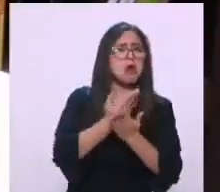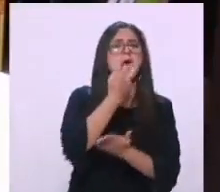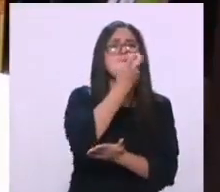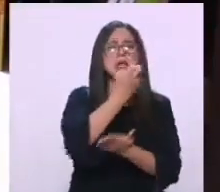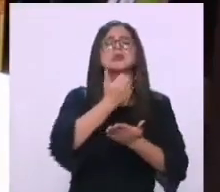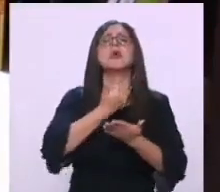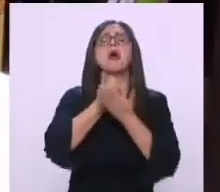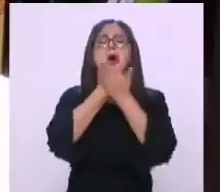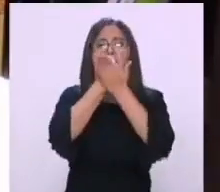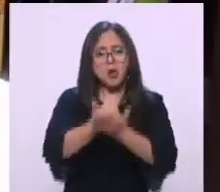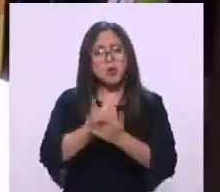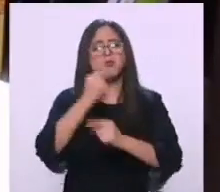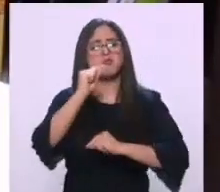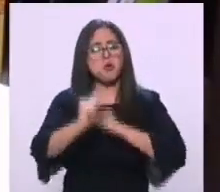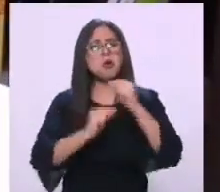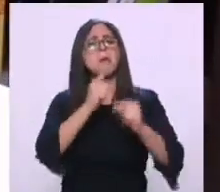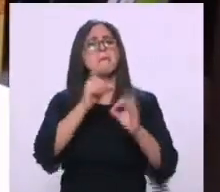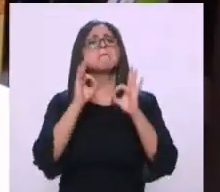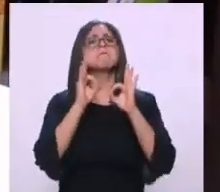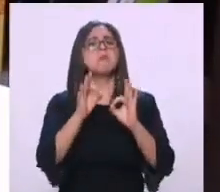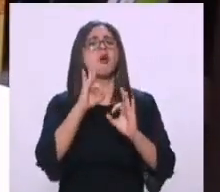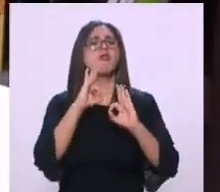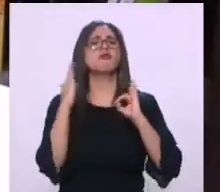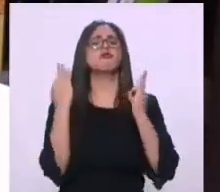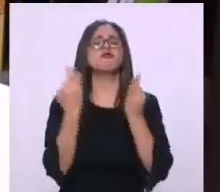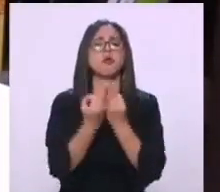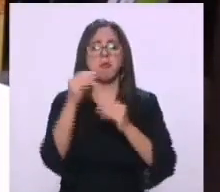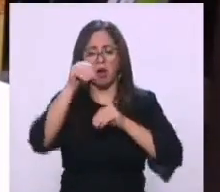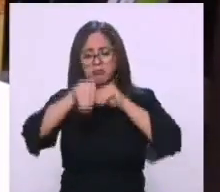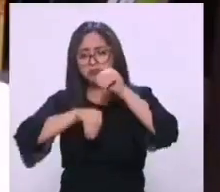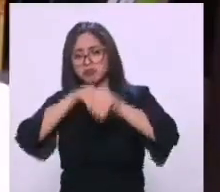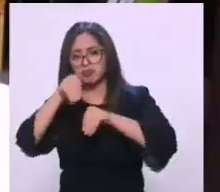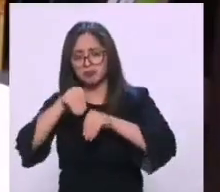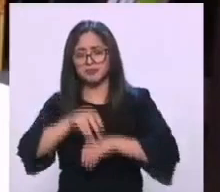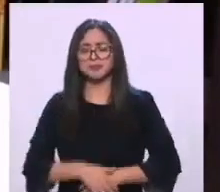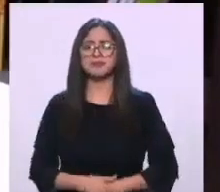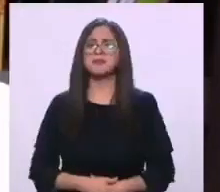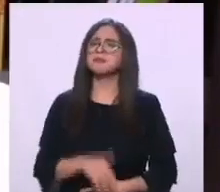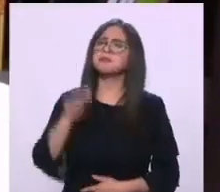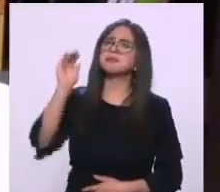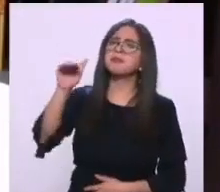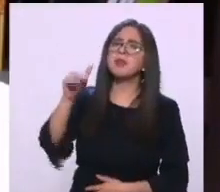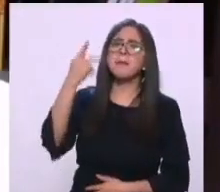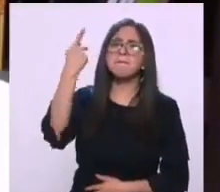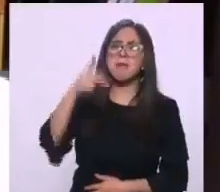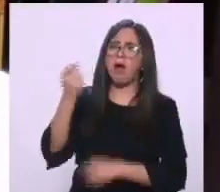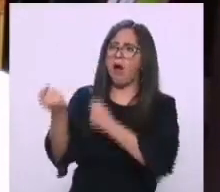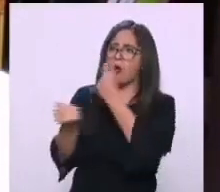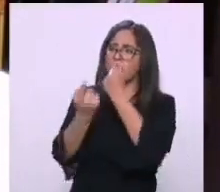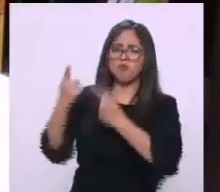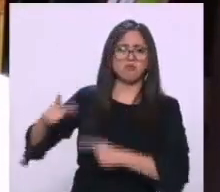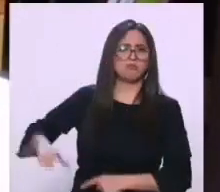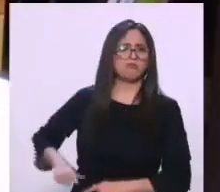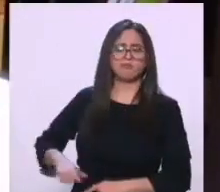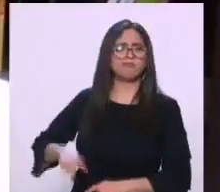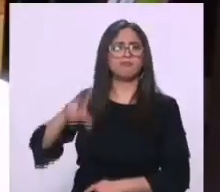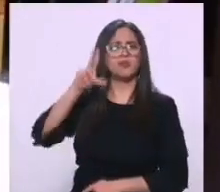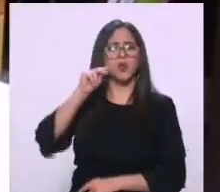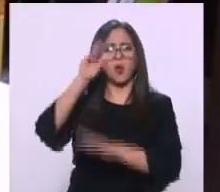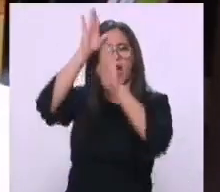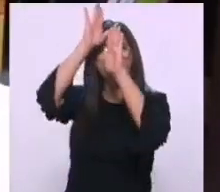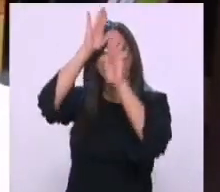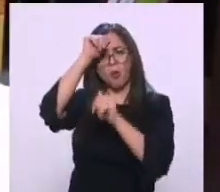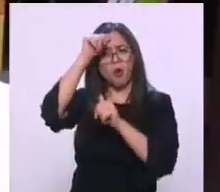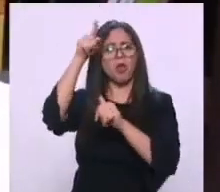que la estrategia ha sido la correcta. Marta, algunos gobernadores pues no están de acuerdo con estas medidas y de acuerdo a